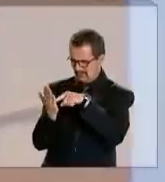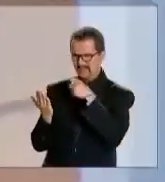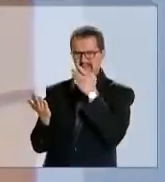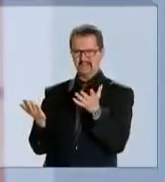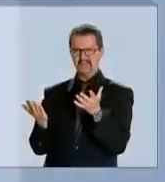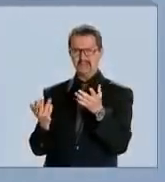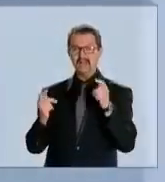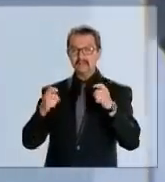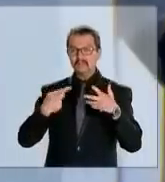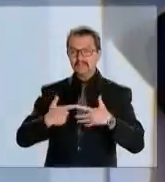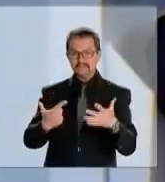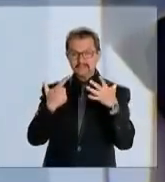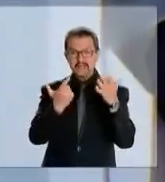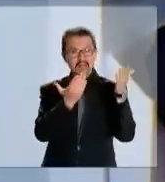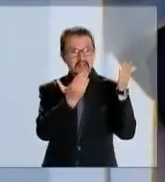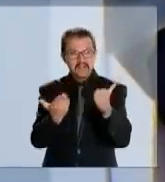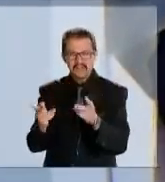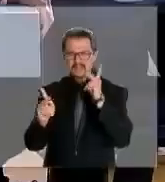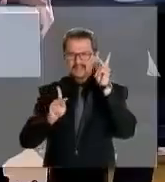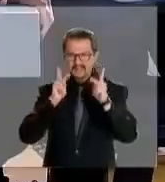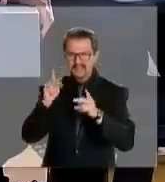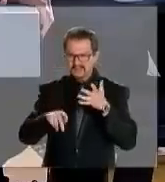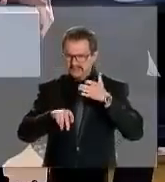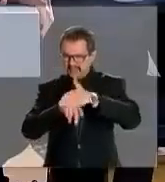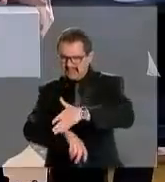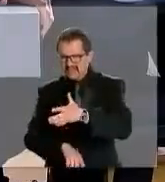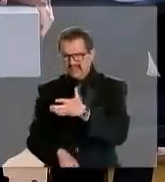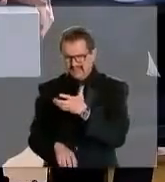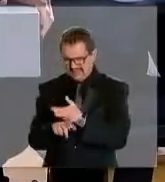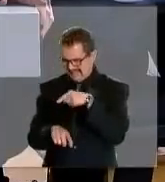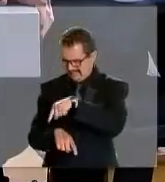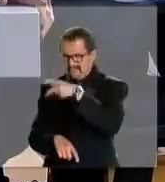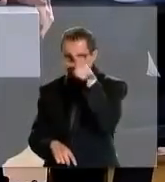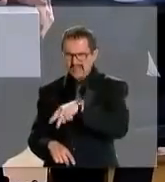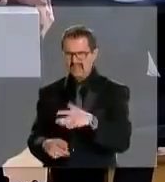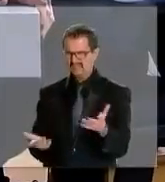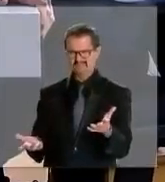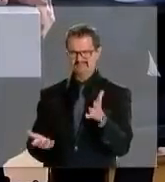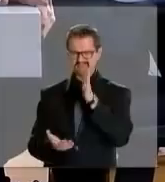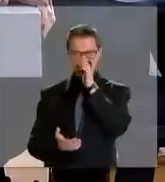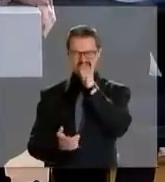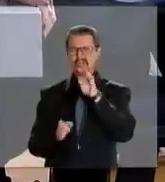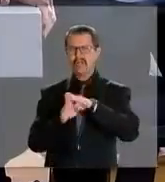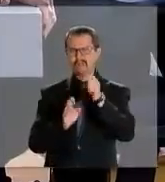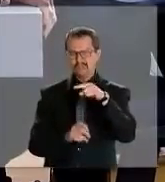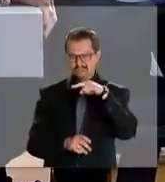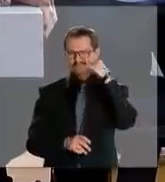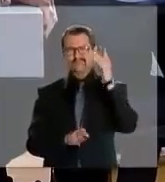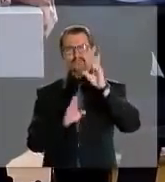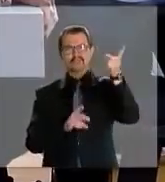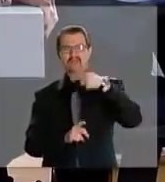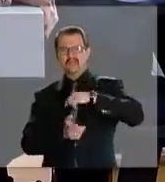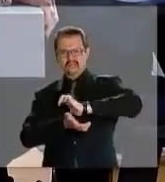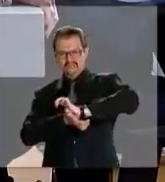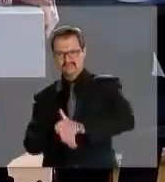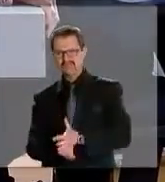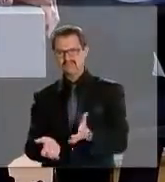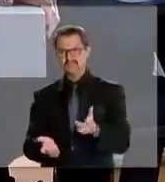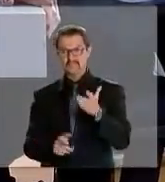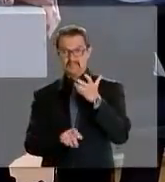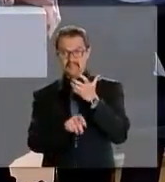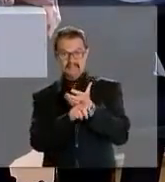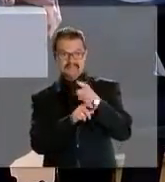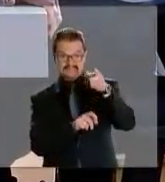sedesol eso es cierto pero declaró que la visita de trompa había servido a méxico porque tromp ya no veía al país como una amenaza sino como un aliado